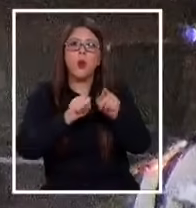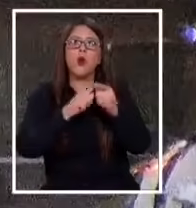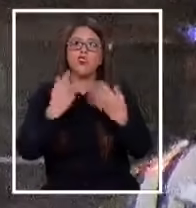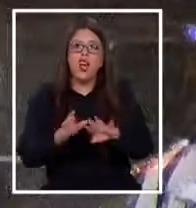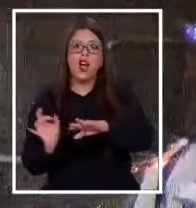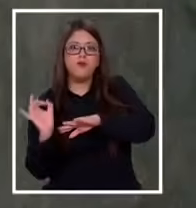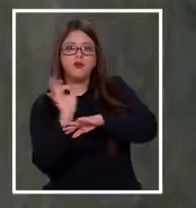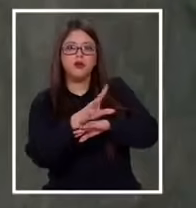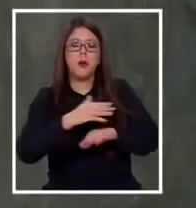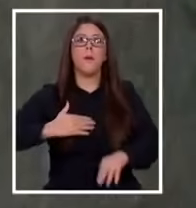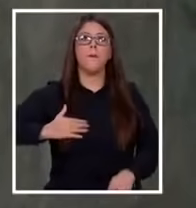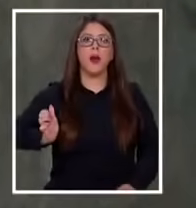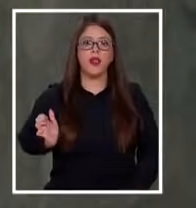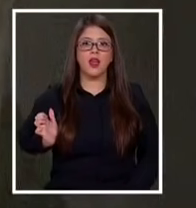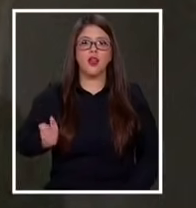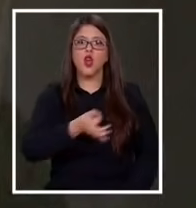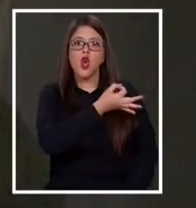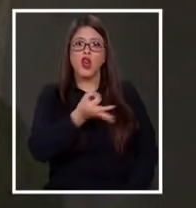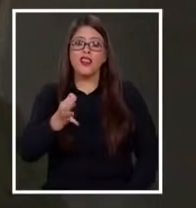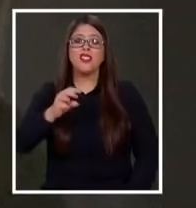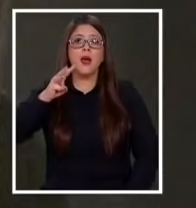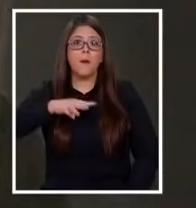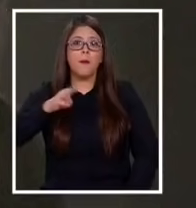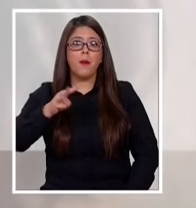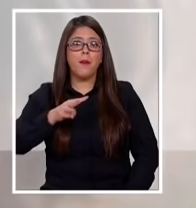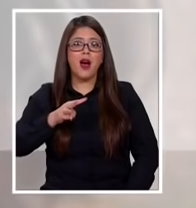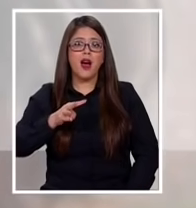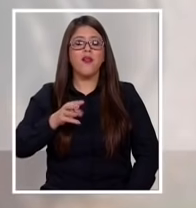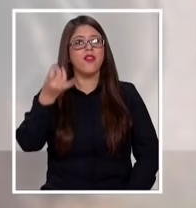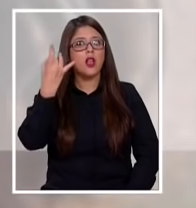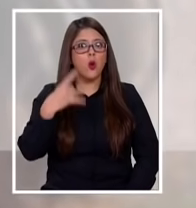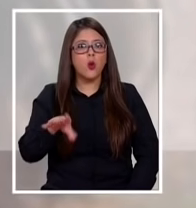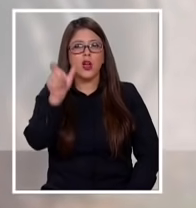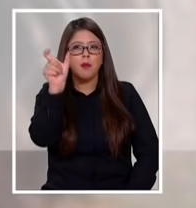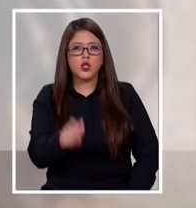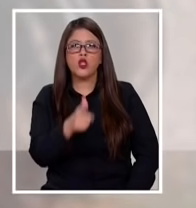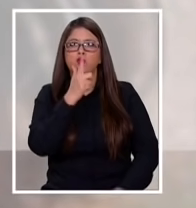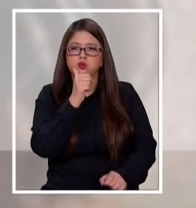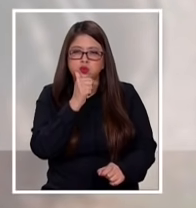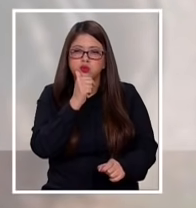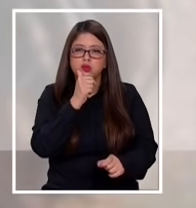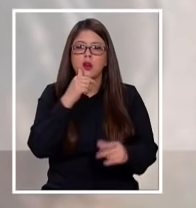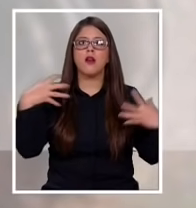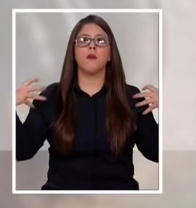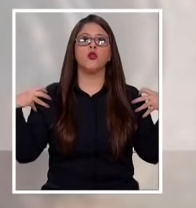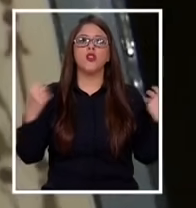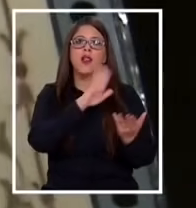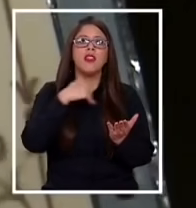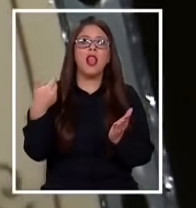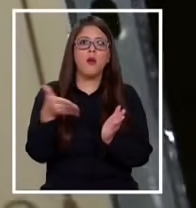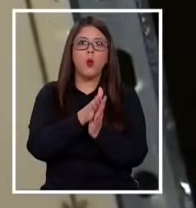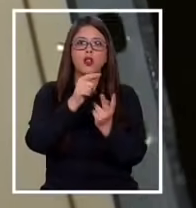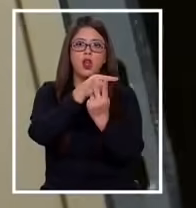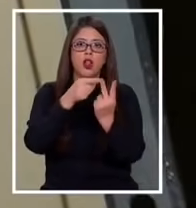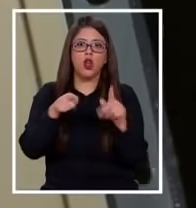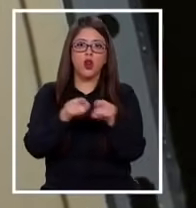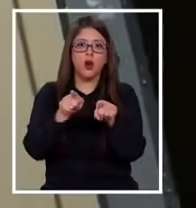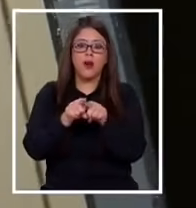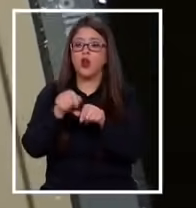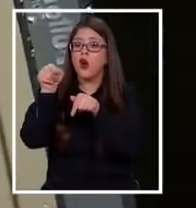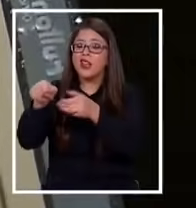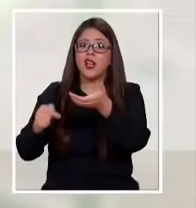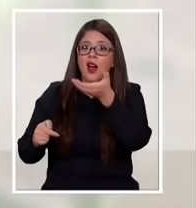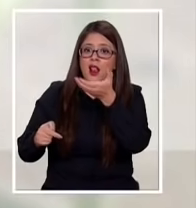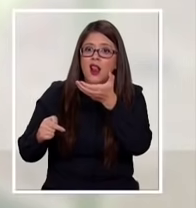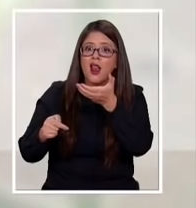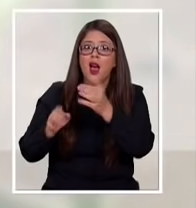Policía de Investigaciones, según Alejandra, madre del hasta ahora único sospechoso del doble crimen del Bosque. Ese audio era para la niña, era